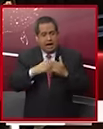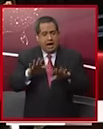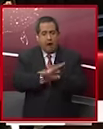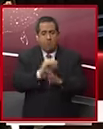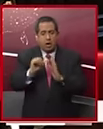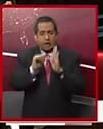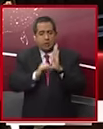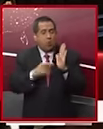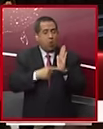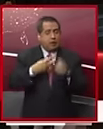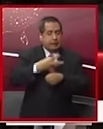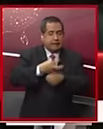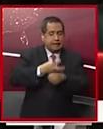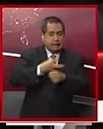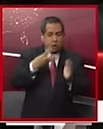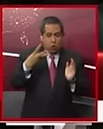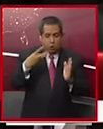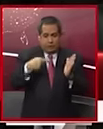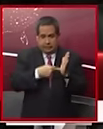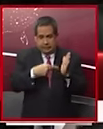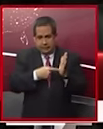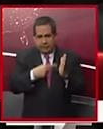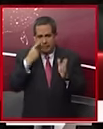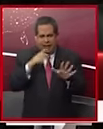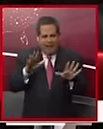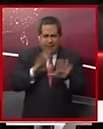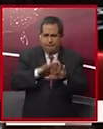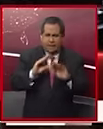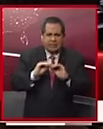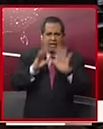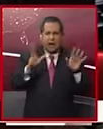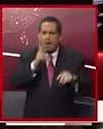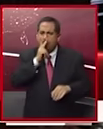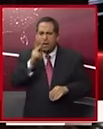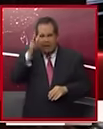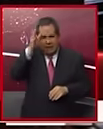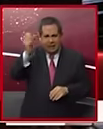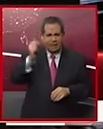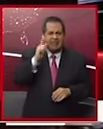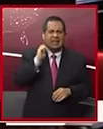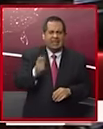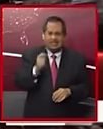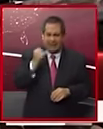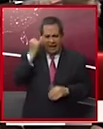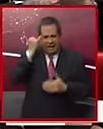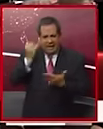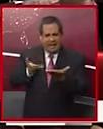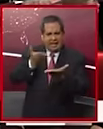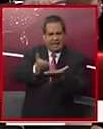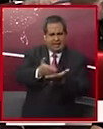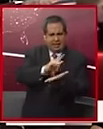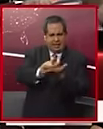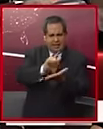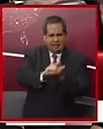artículo 3 de este proyecto de reglamento con el fin de clarificar el concepto de iniciativa.